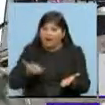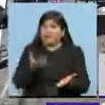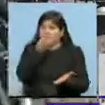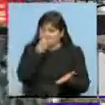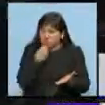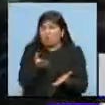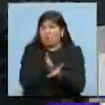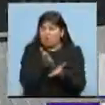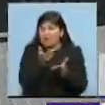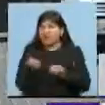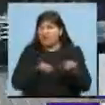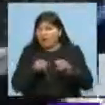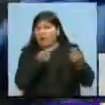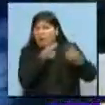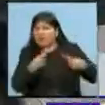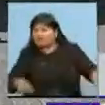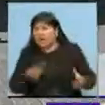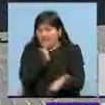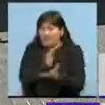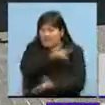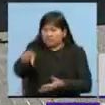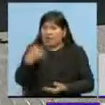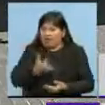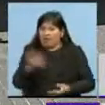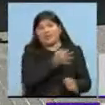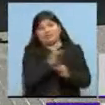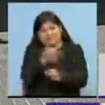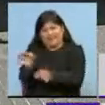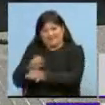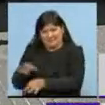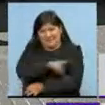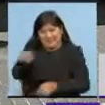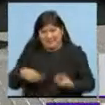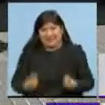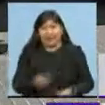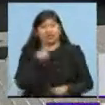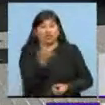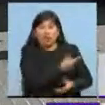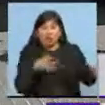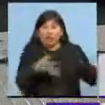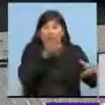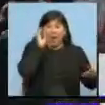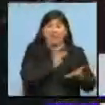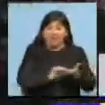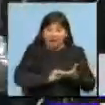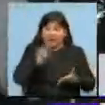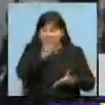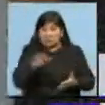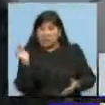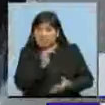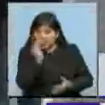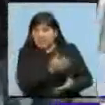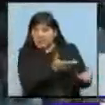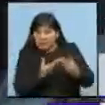tengan una dependencia para con el gremio de los abogados cuando esto no lo pueden resolver a la empresa